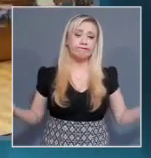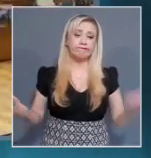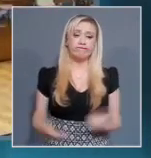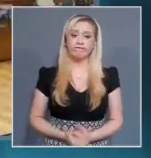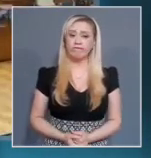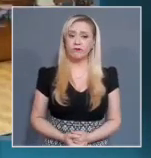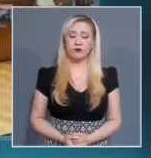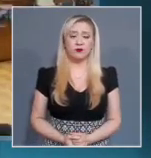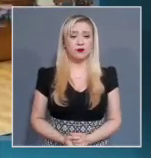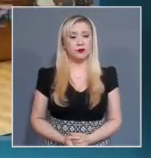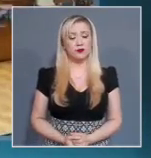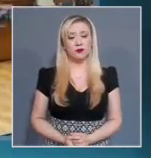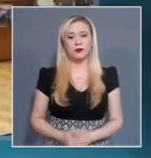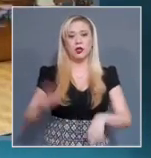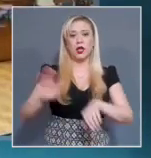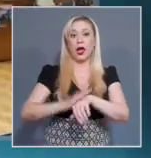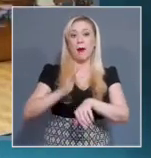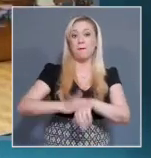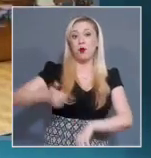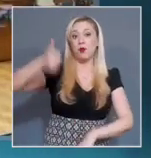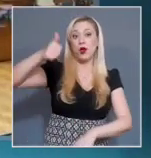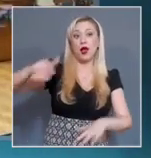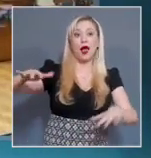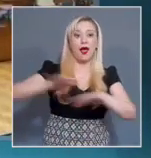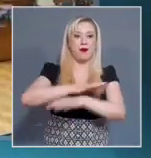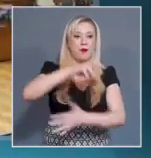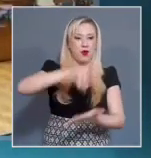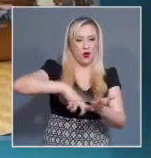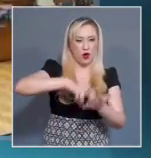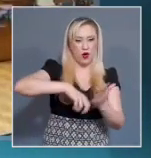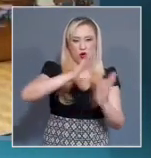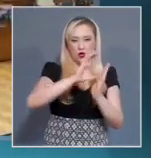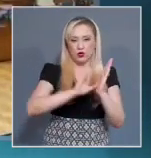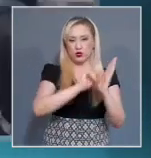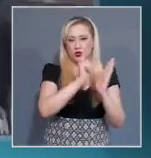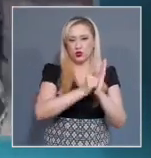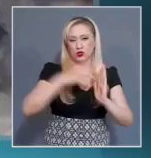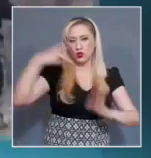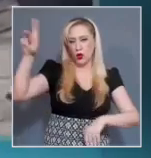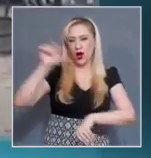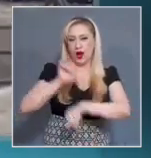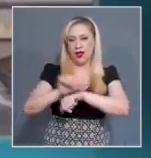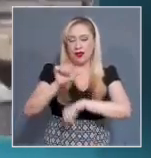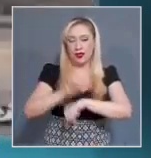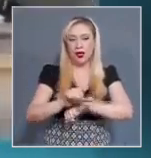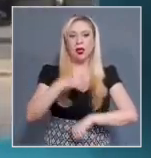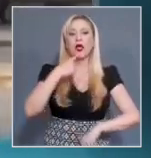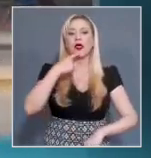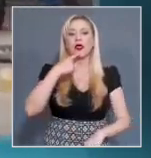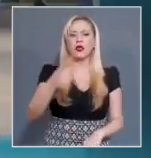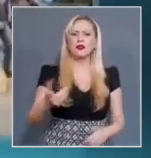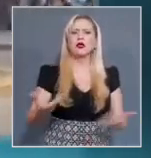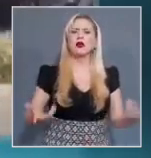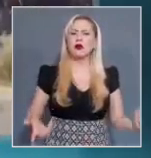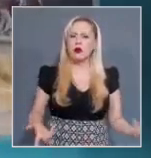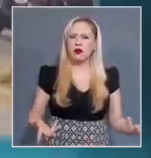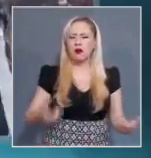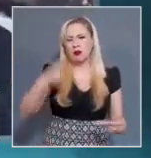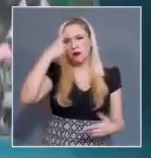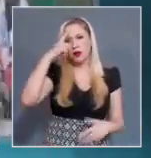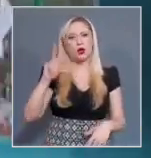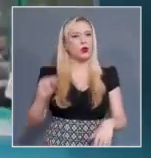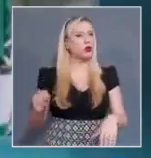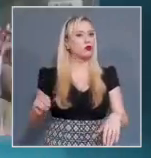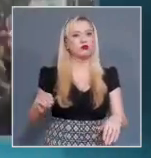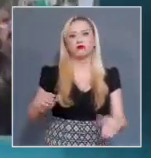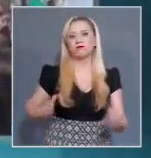La aprobación de una reforma parcial en la Constitución local de Jujuy, en Argentina, que restringe los bloqueos y la ocupación de edificios públicos durante protestas